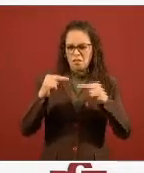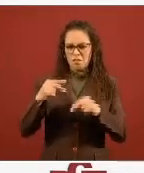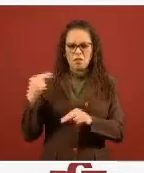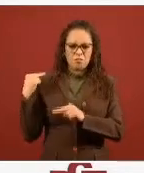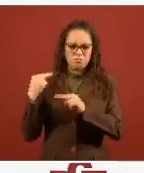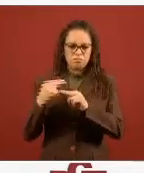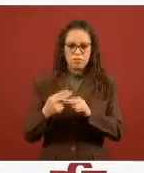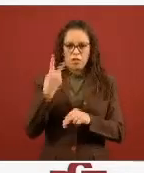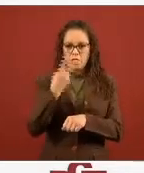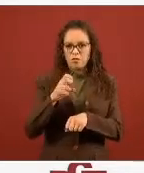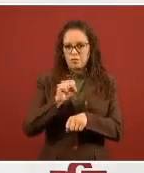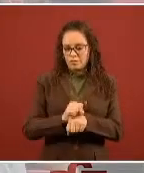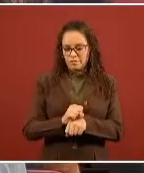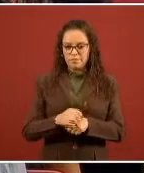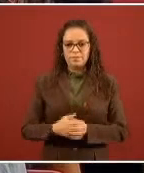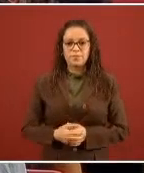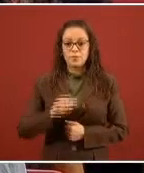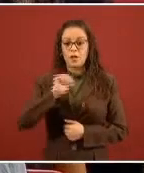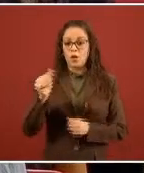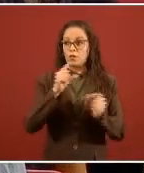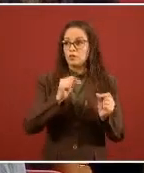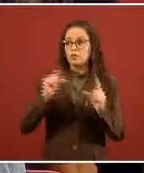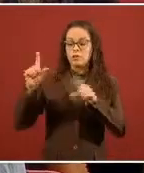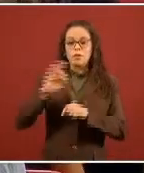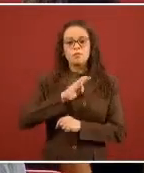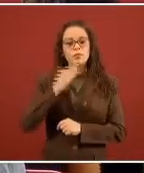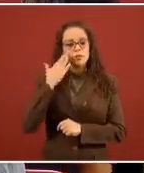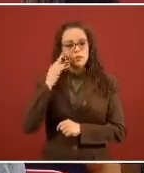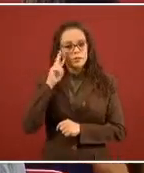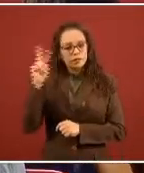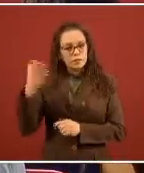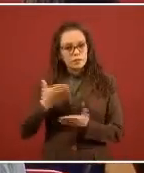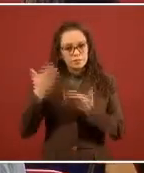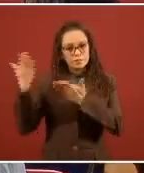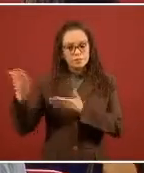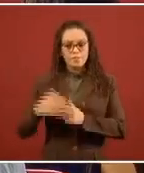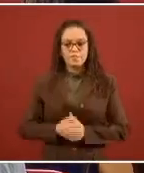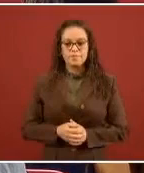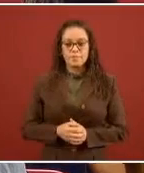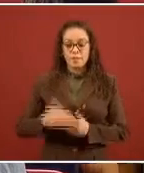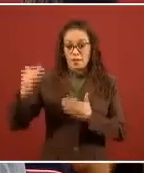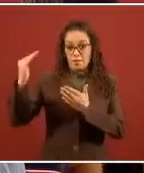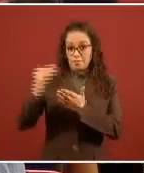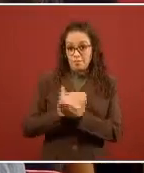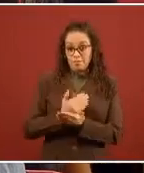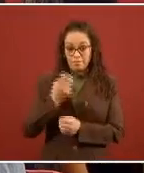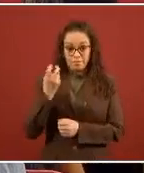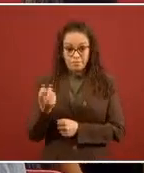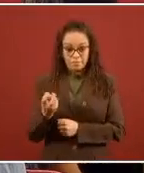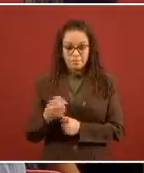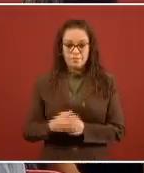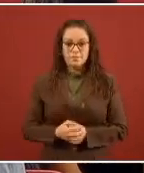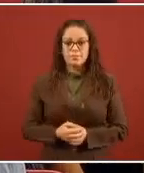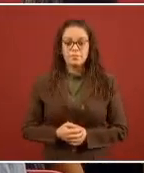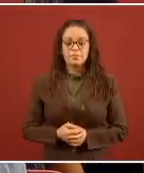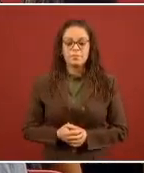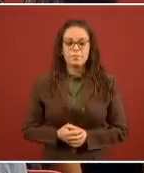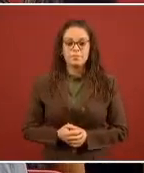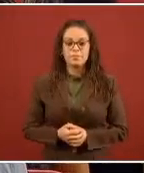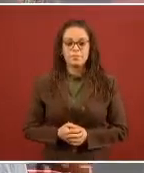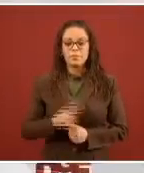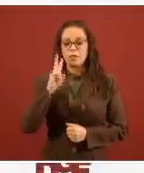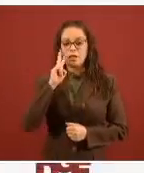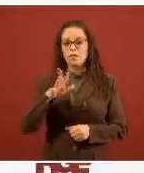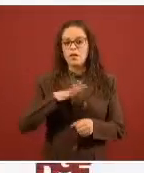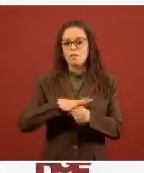semanas. Si vemos en la siguiente diapositiva, vemos que esa contracción de casos o esa disminución se da más a expensas de